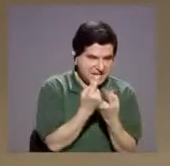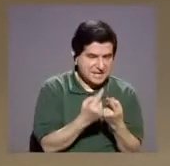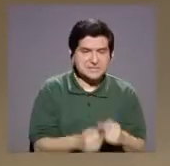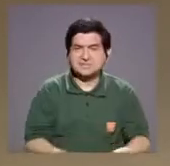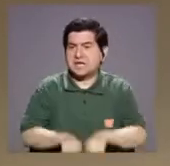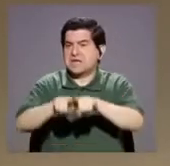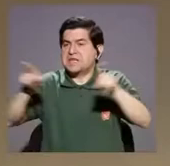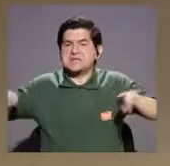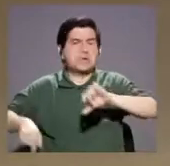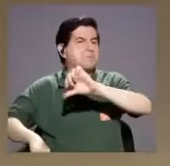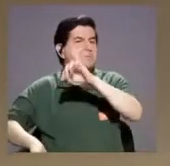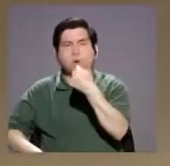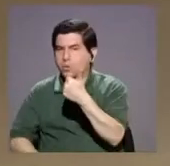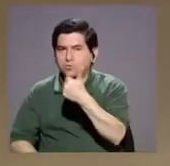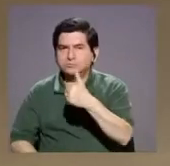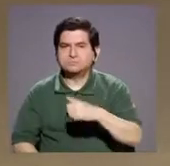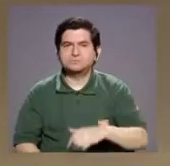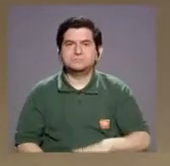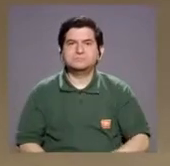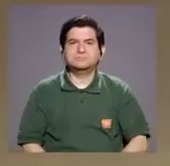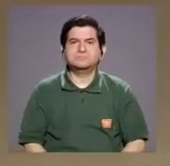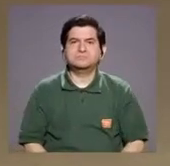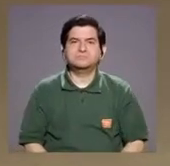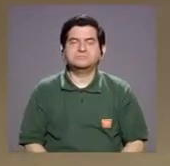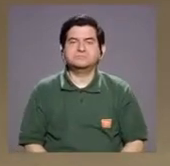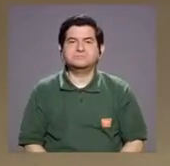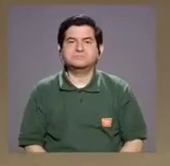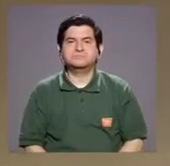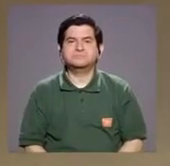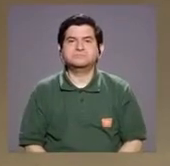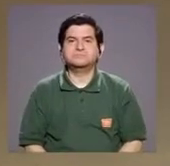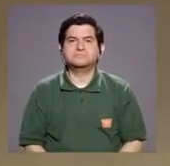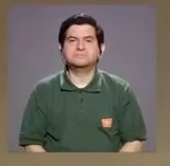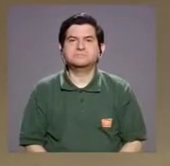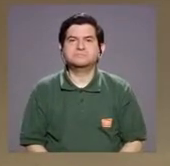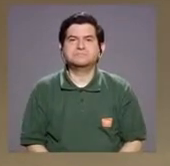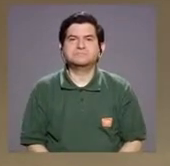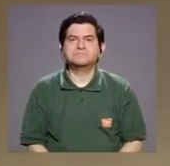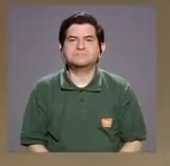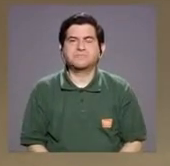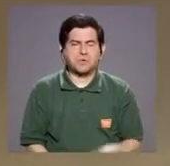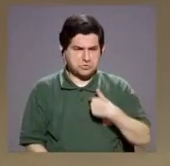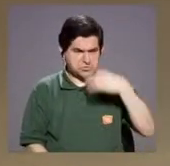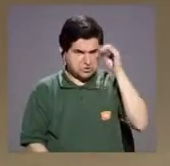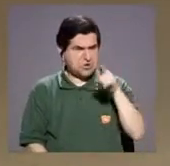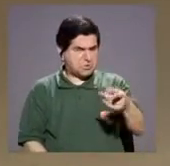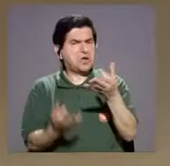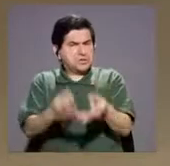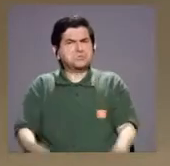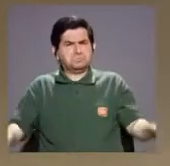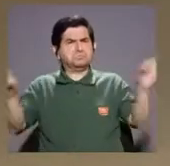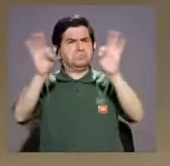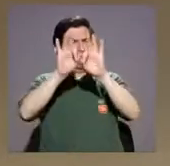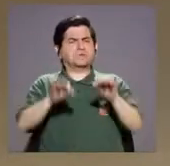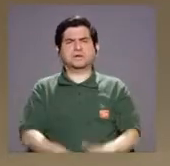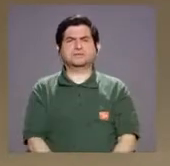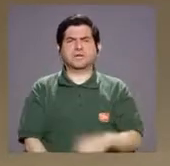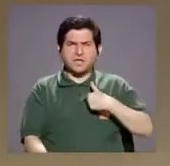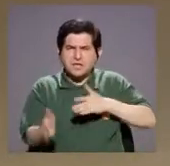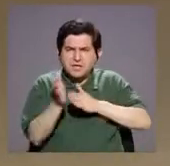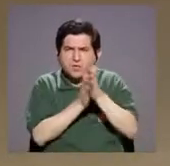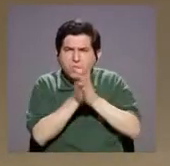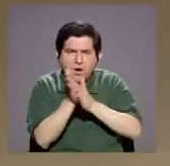ni a ninguno de manera que eso me pareció muy importante y aprovechó para